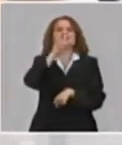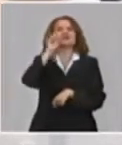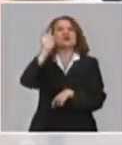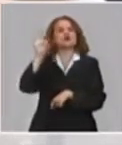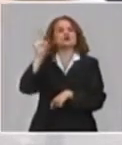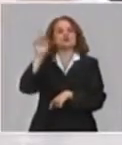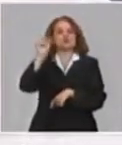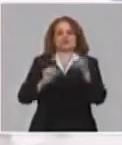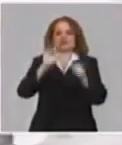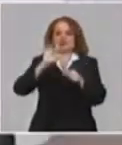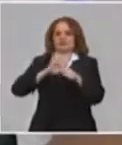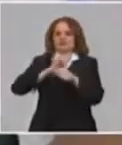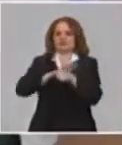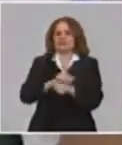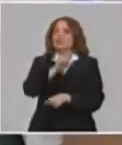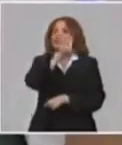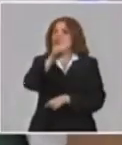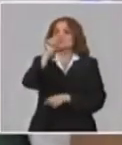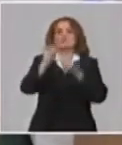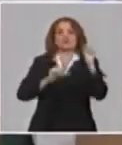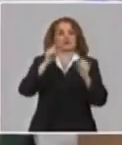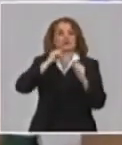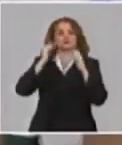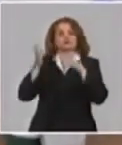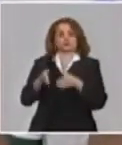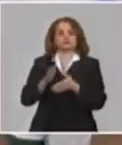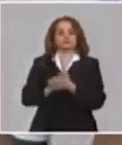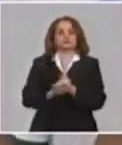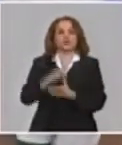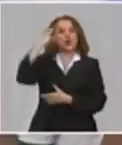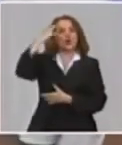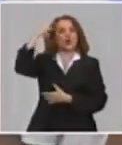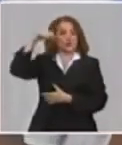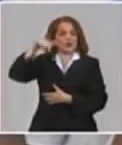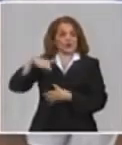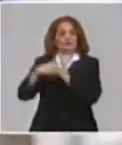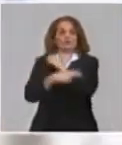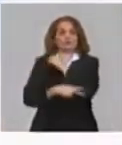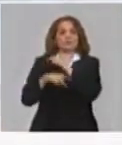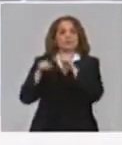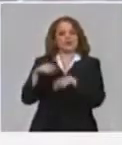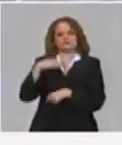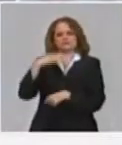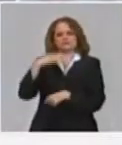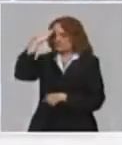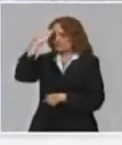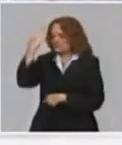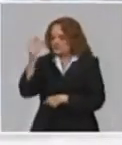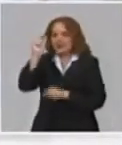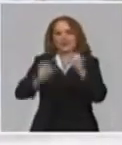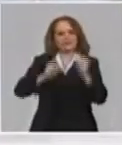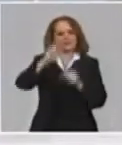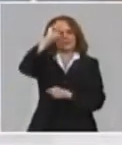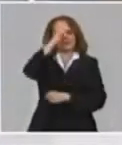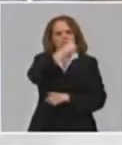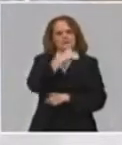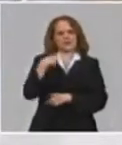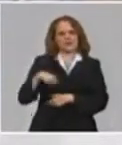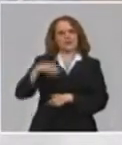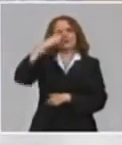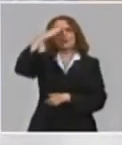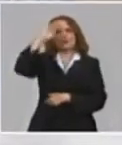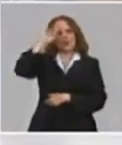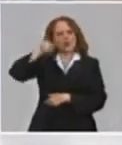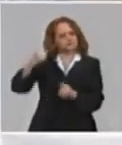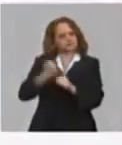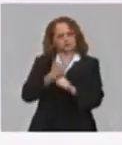12 fallecidos. Las autoridades del país han reconocido la labor de los cooperantes cubanos en esta batalla. Profesionales